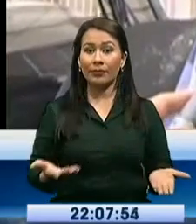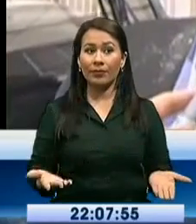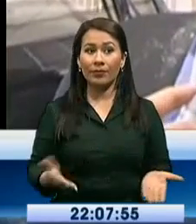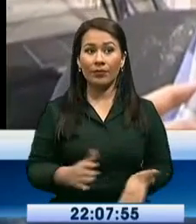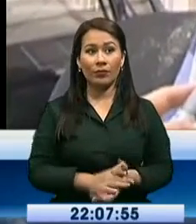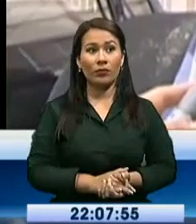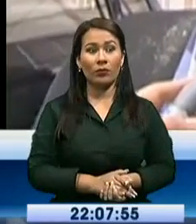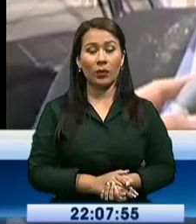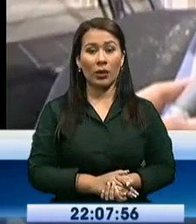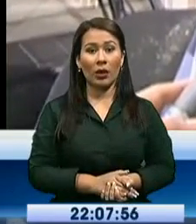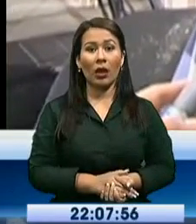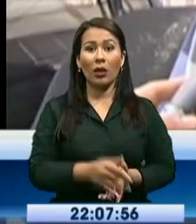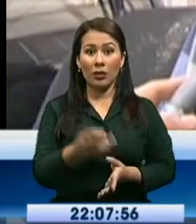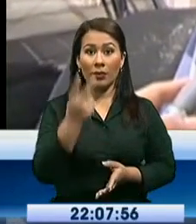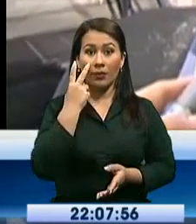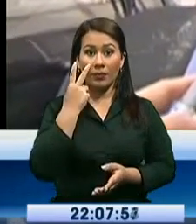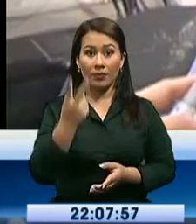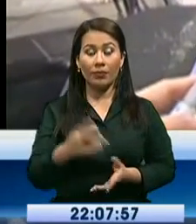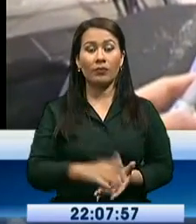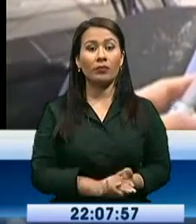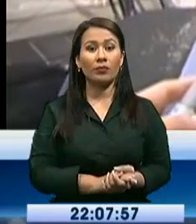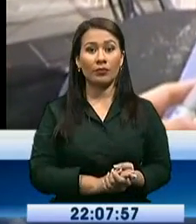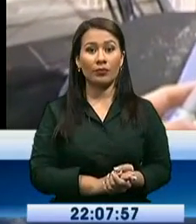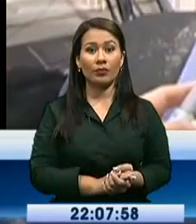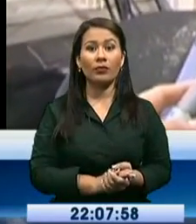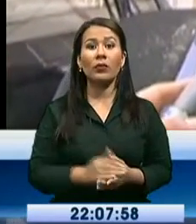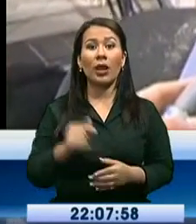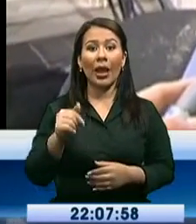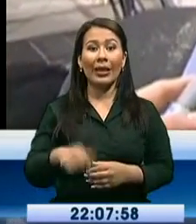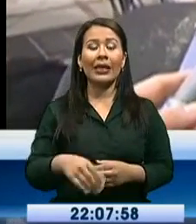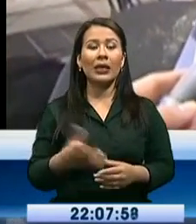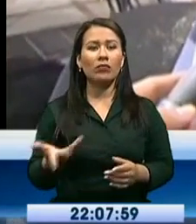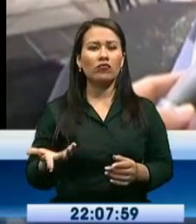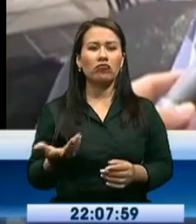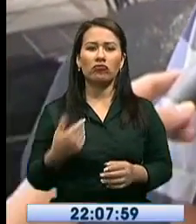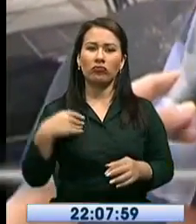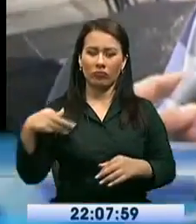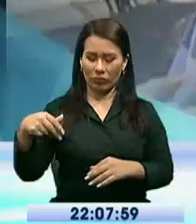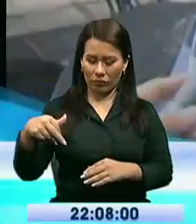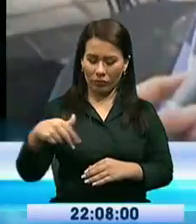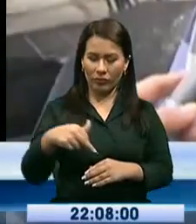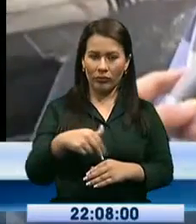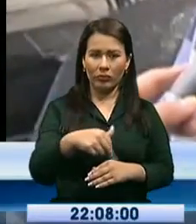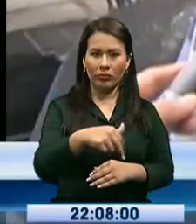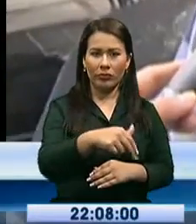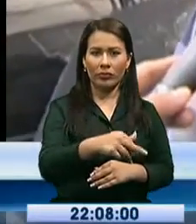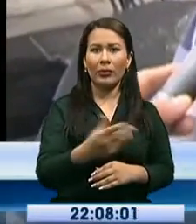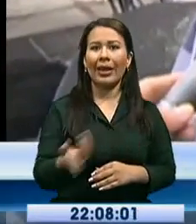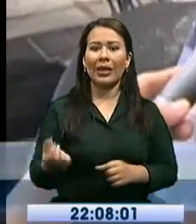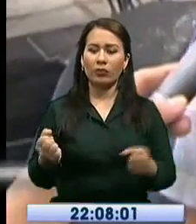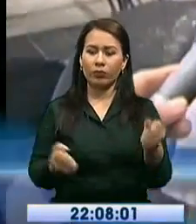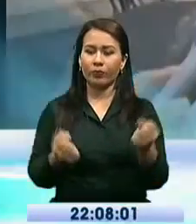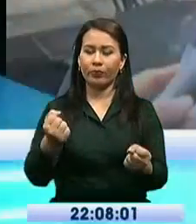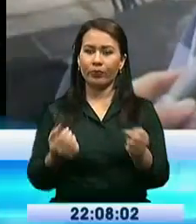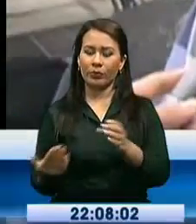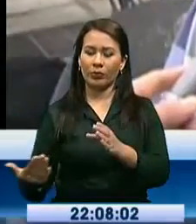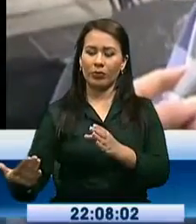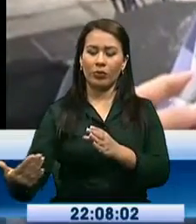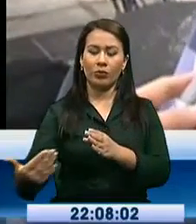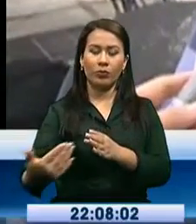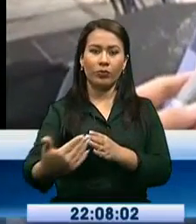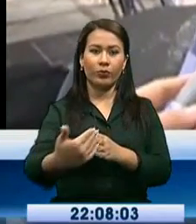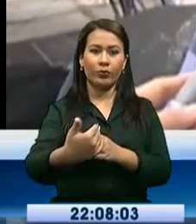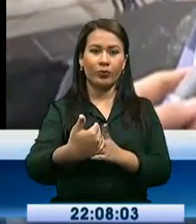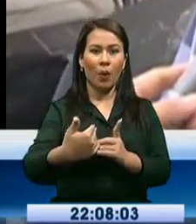estado semi-estacionado. Ha hecho como que esperando que de pronto no haya vehículos para girar en U. Entonces, en ese trayecto que ha girado